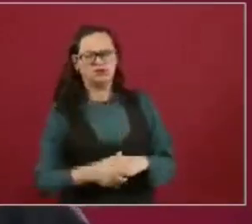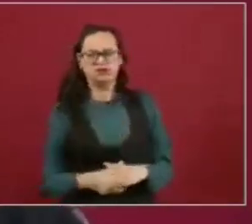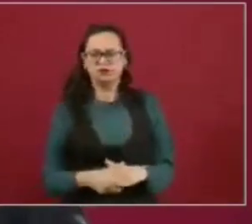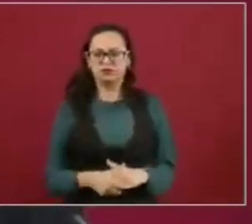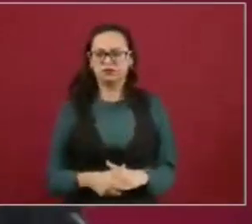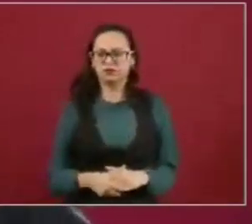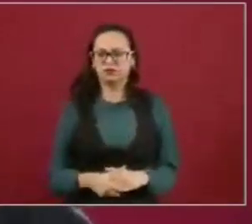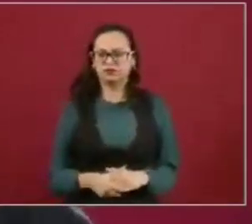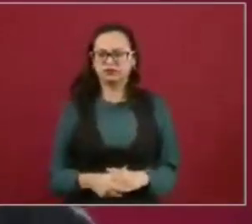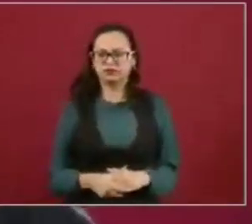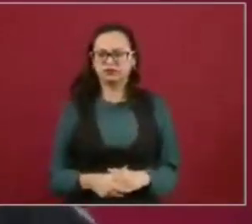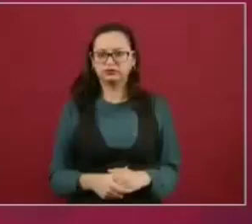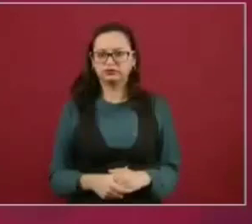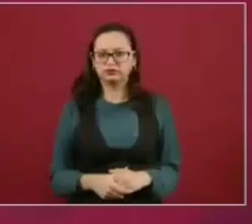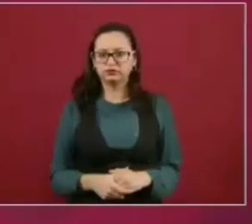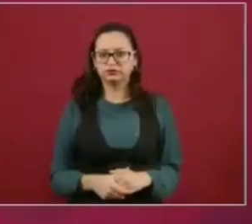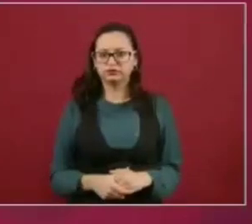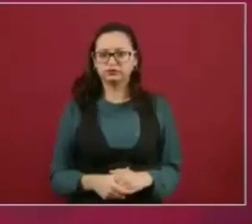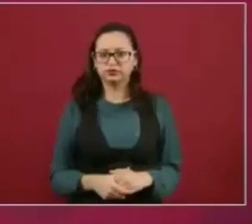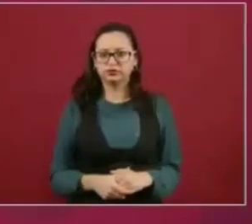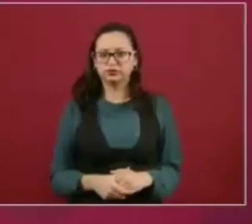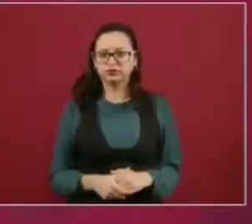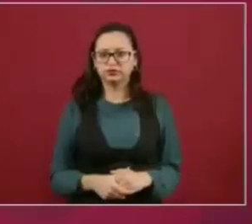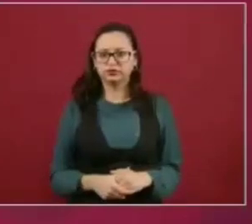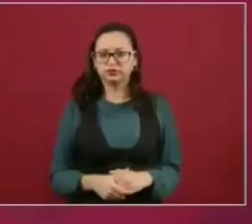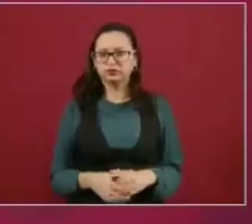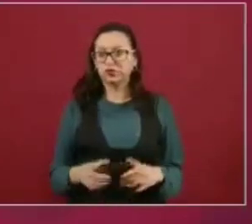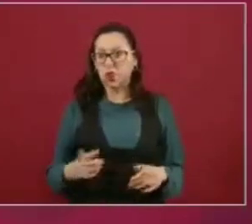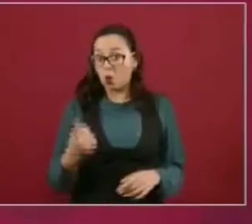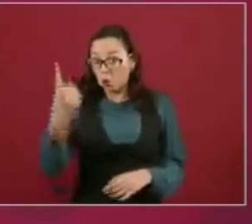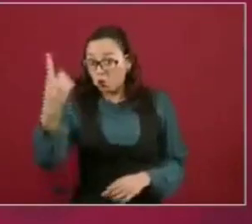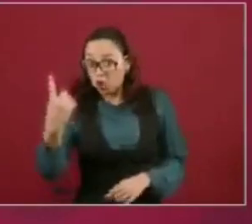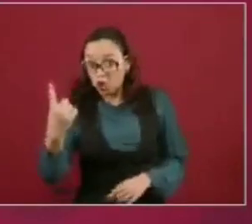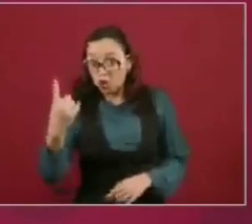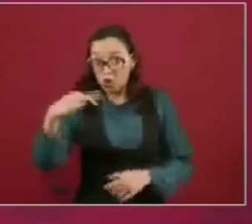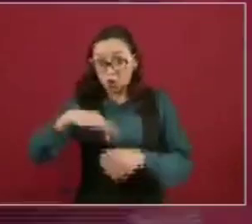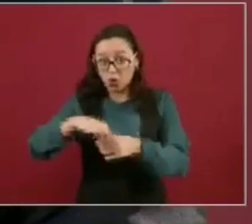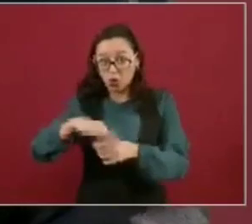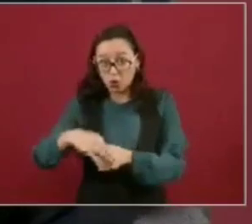pero no hubo un voto, y eran como